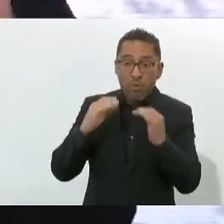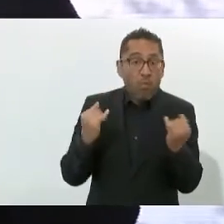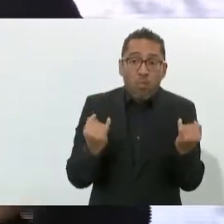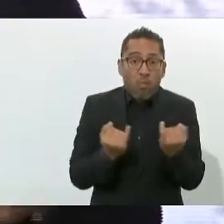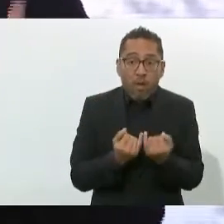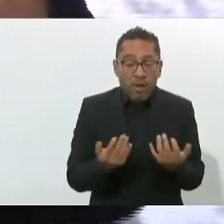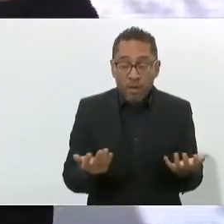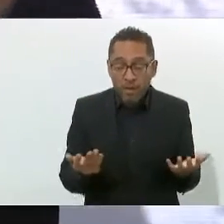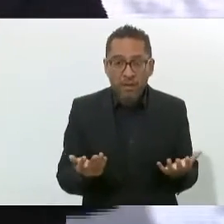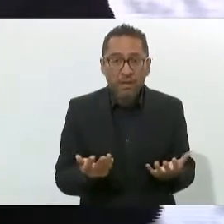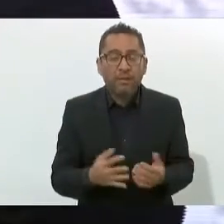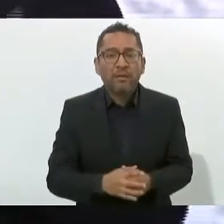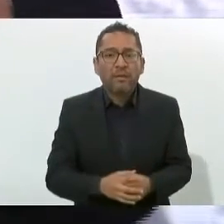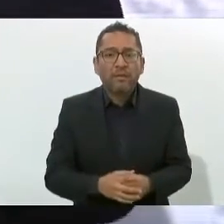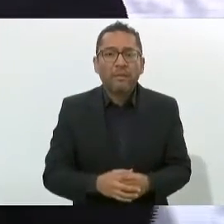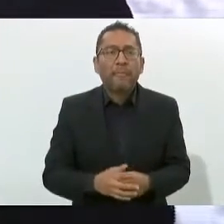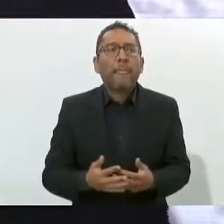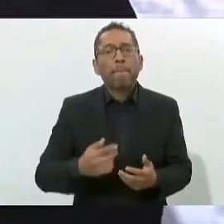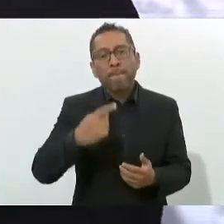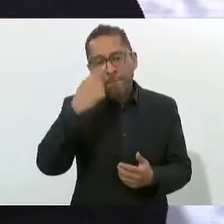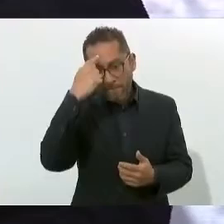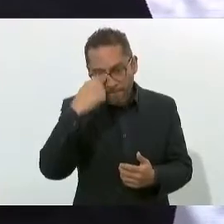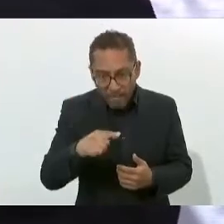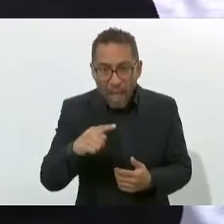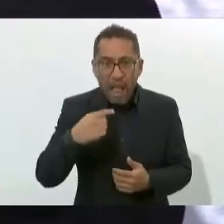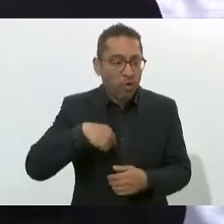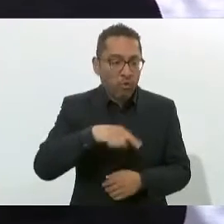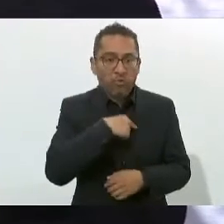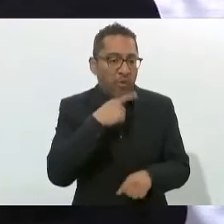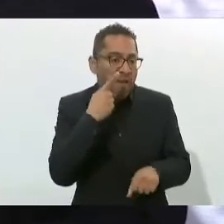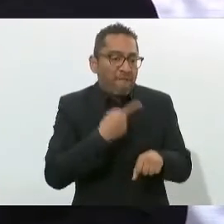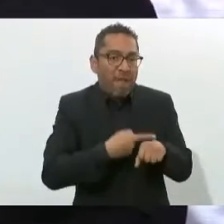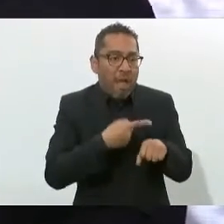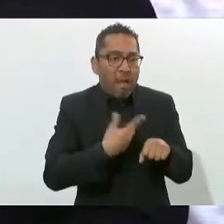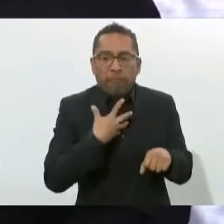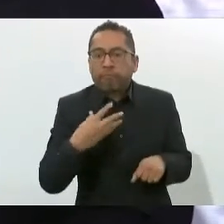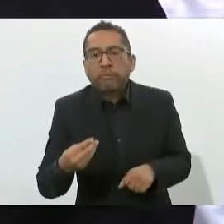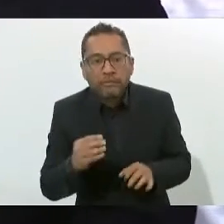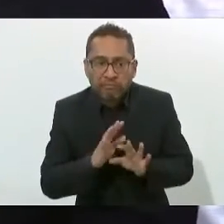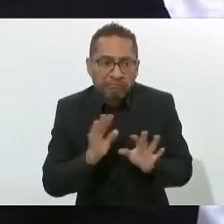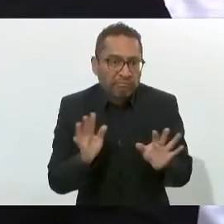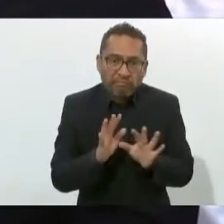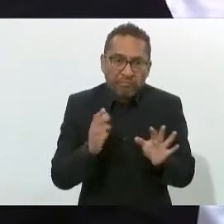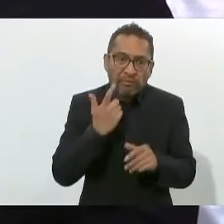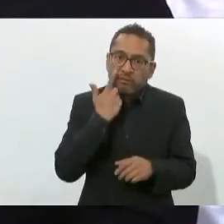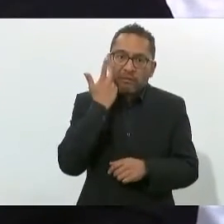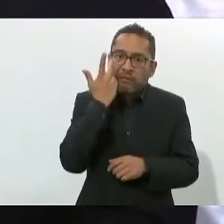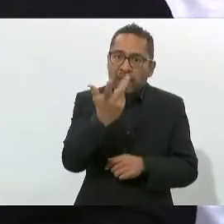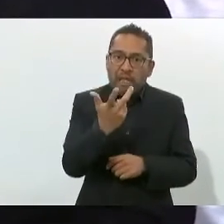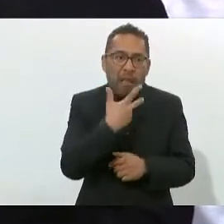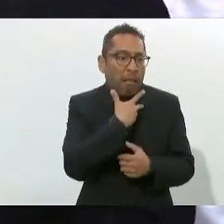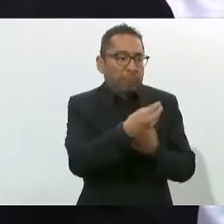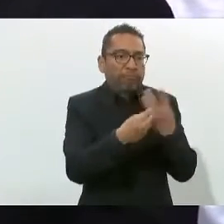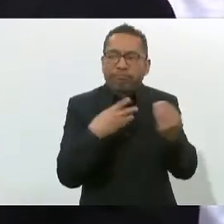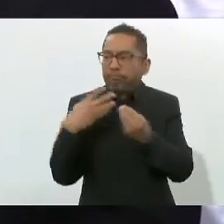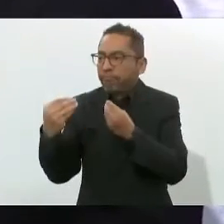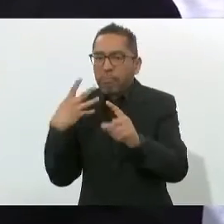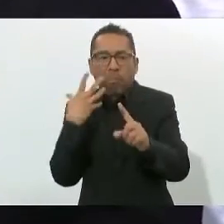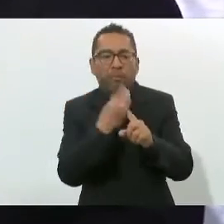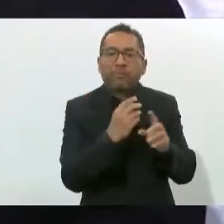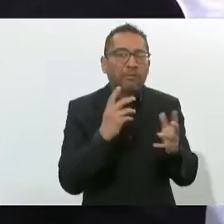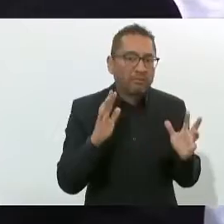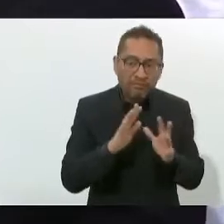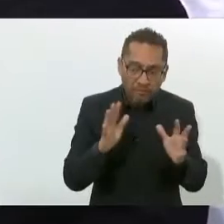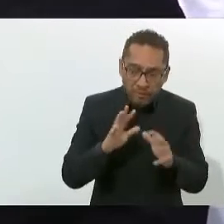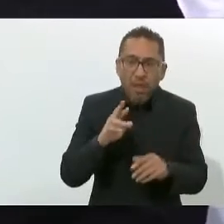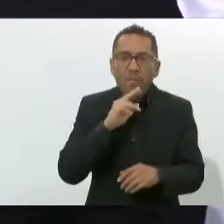para que no nos enfermemos, que no haya contagios y que esperemos,